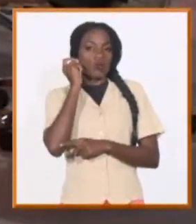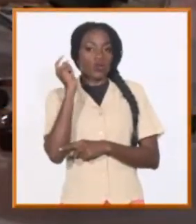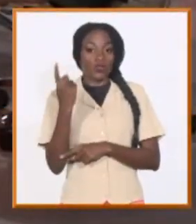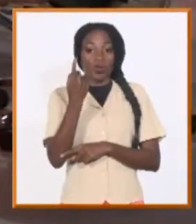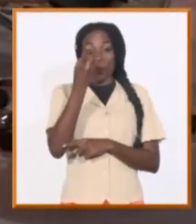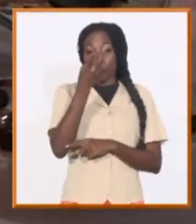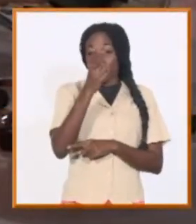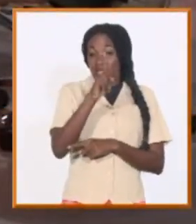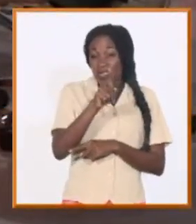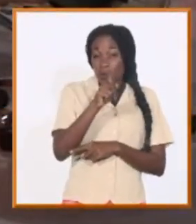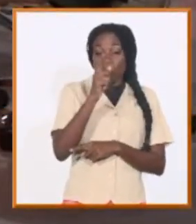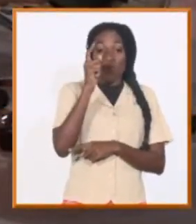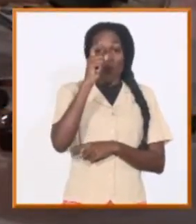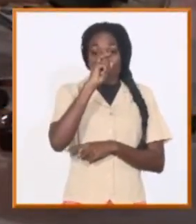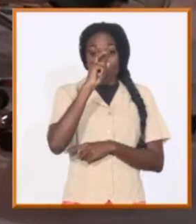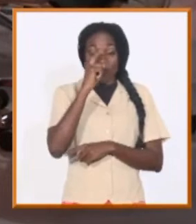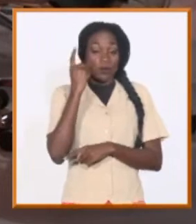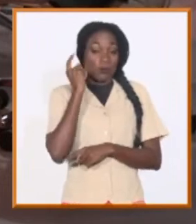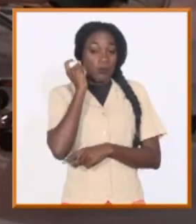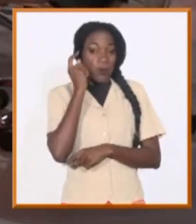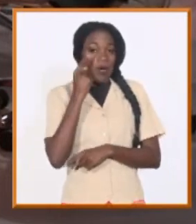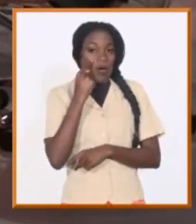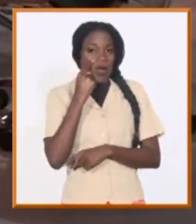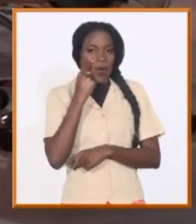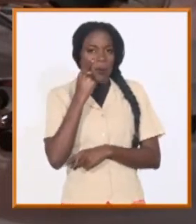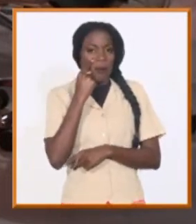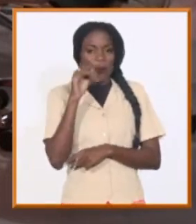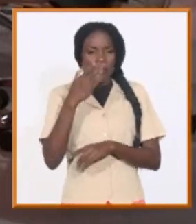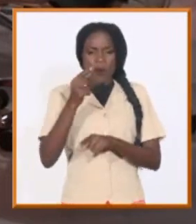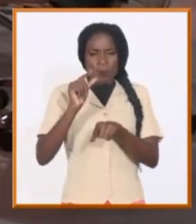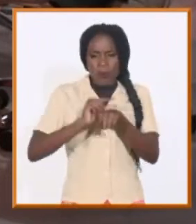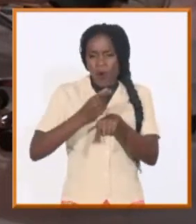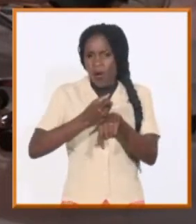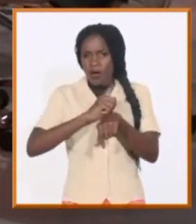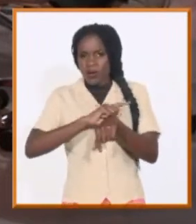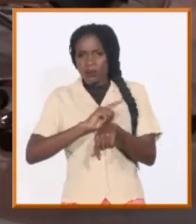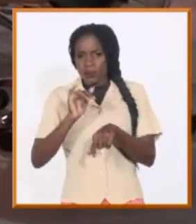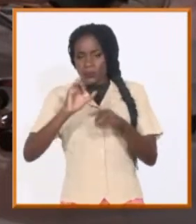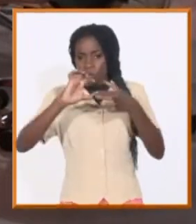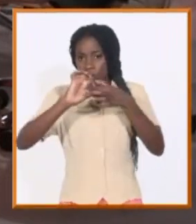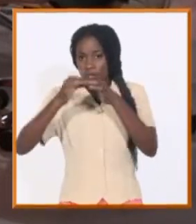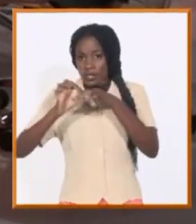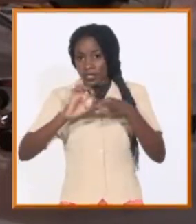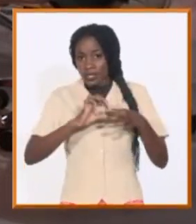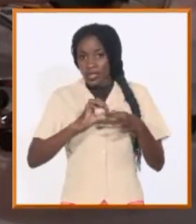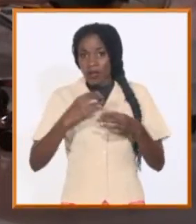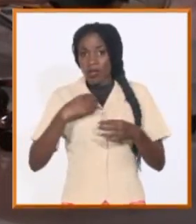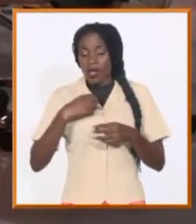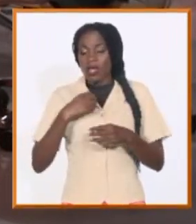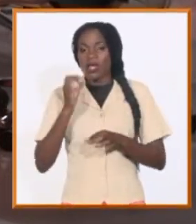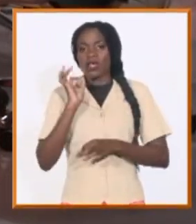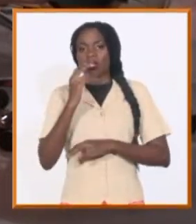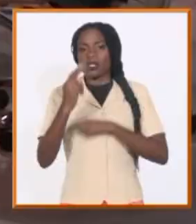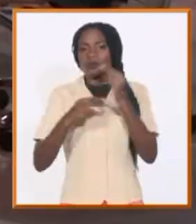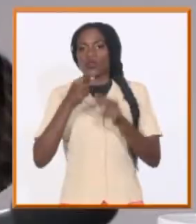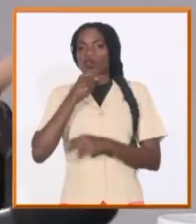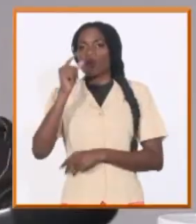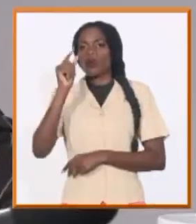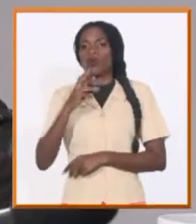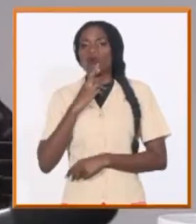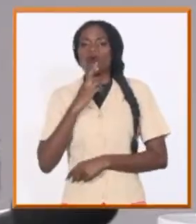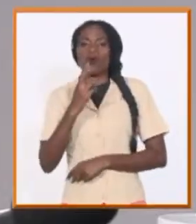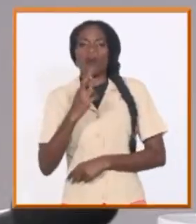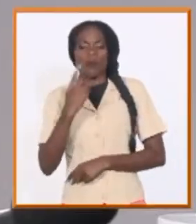solamente 21 años, de las que guantanamera. vimos hace poco en los Juegos Panamericanos juveniles. Ajá, y es muy elocuente su respuesta y te das cuenta